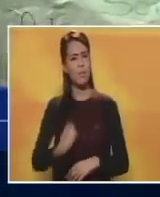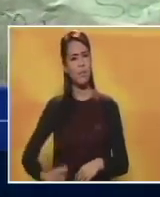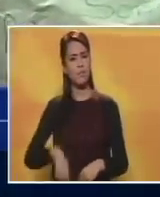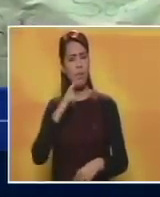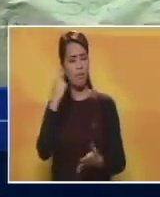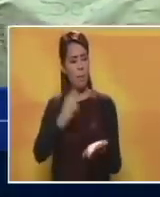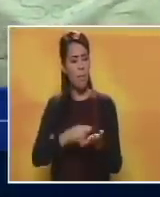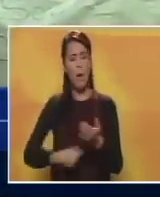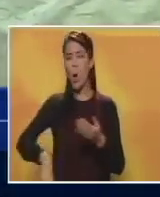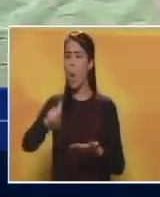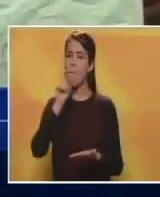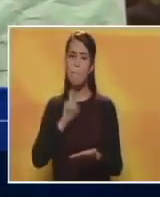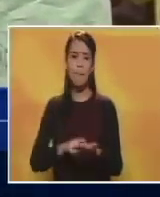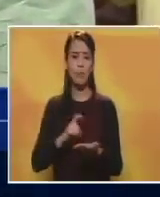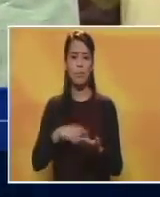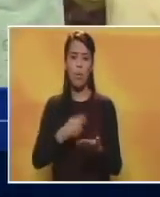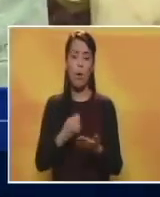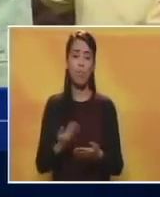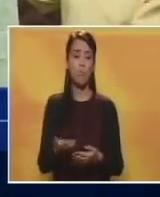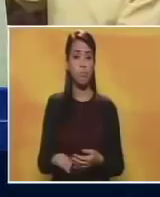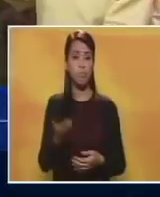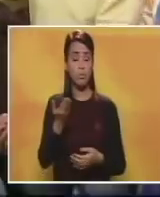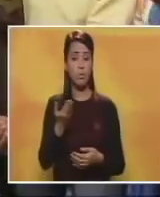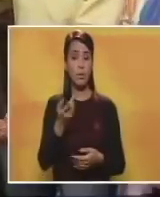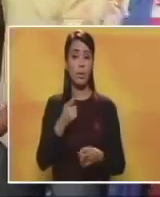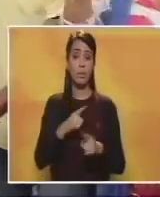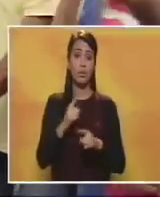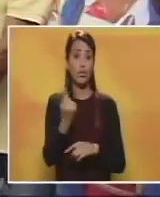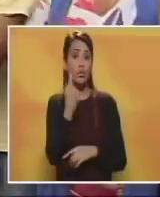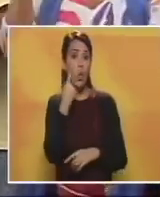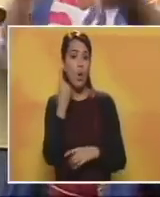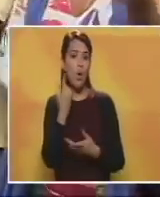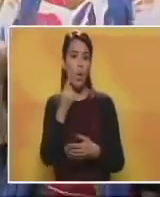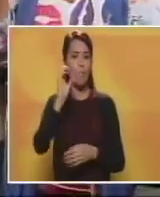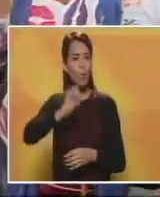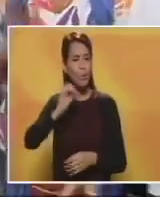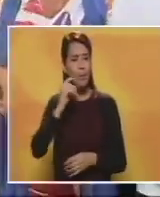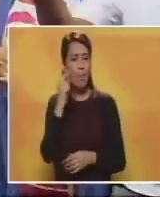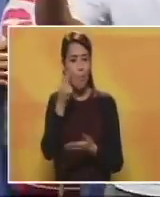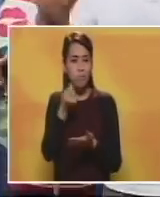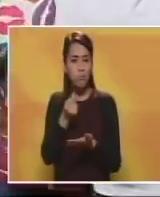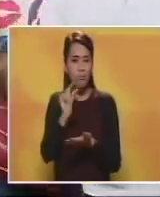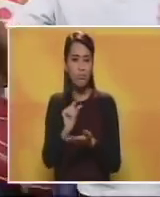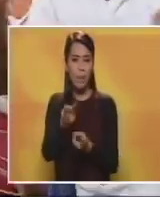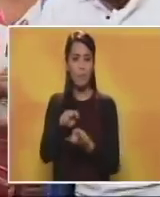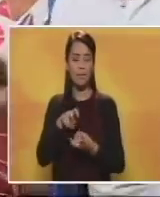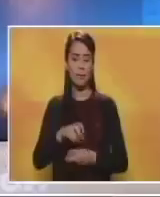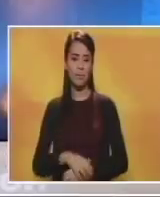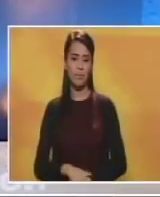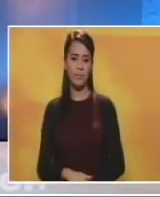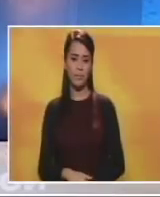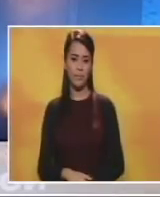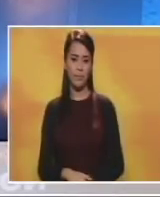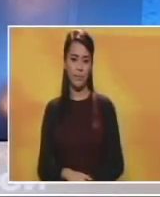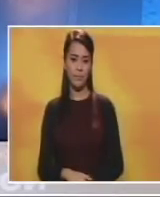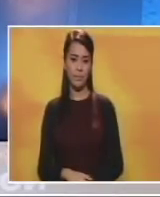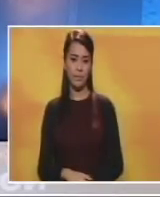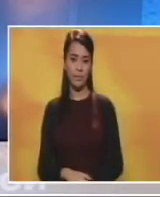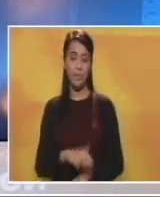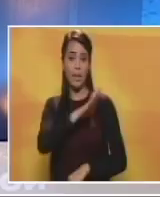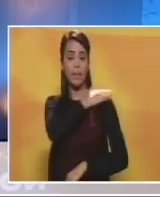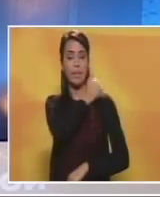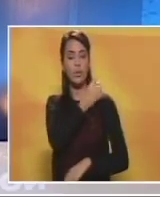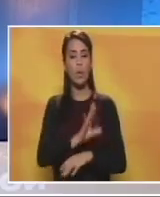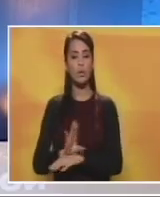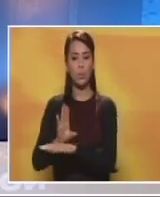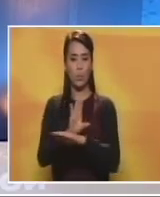la totalidad del aumento de la pensión y que solo reciban un porcentaje en efectivo. El director de